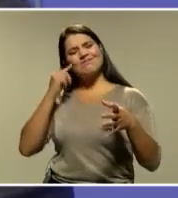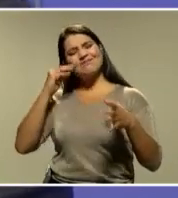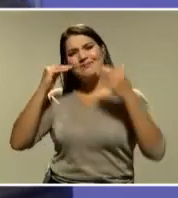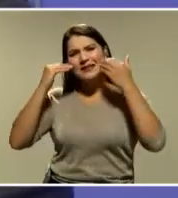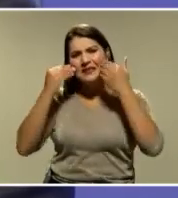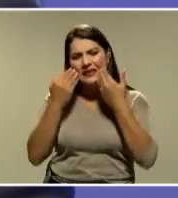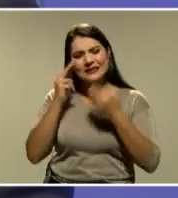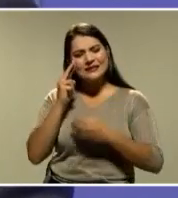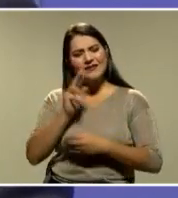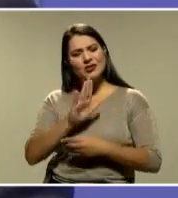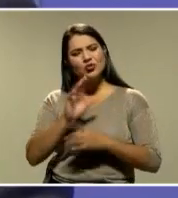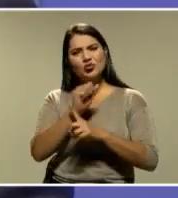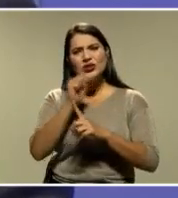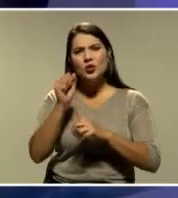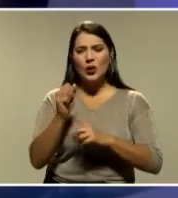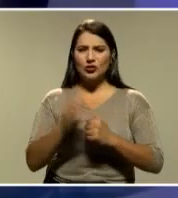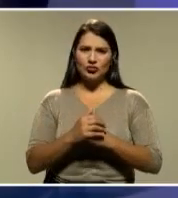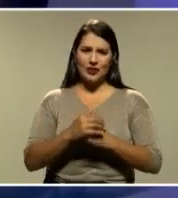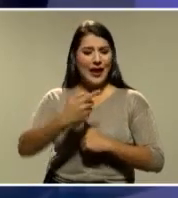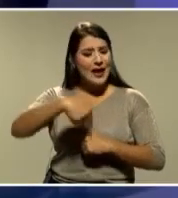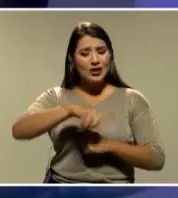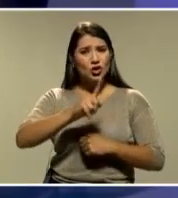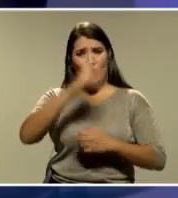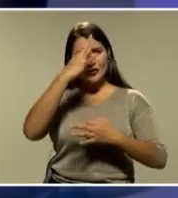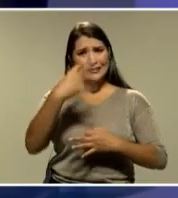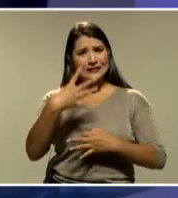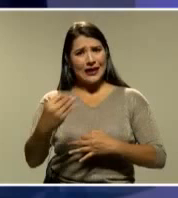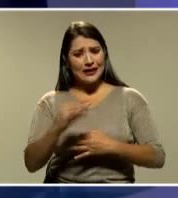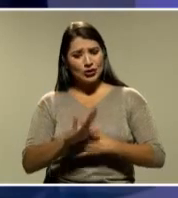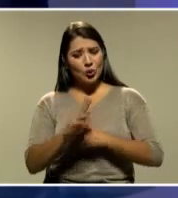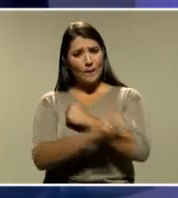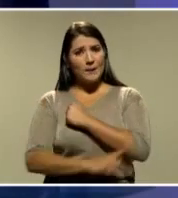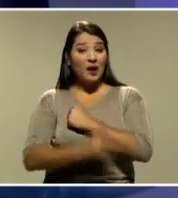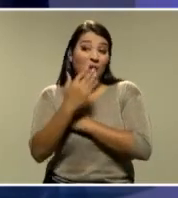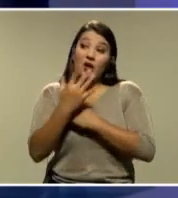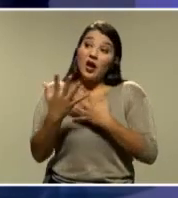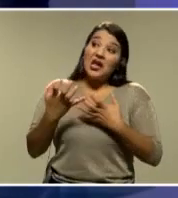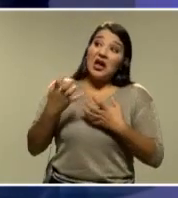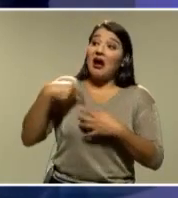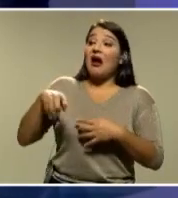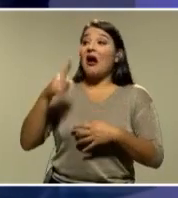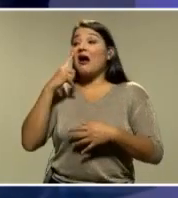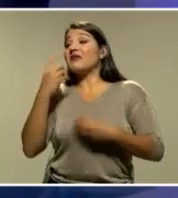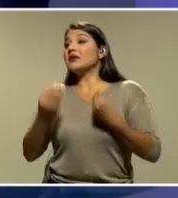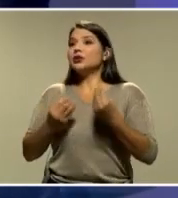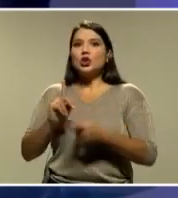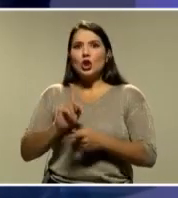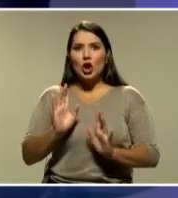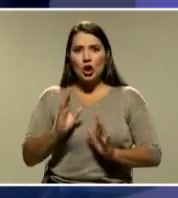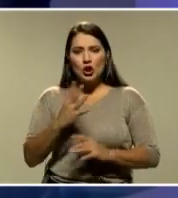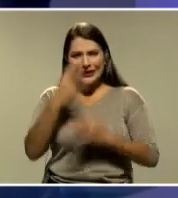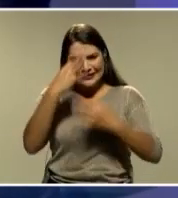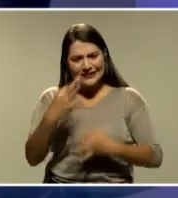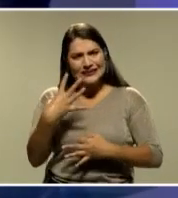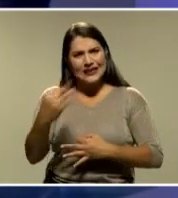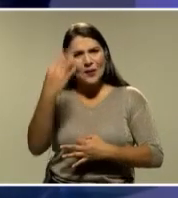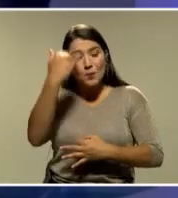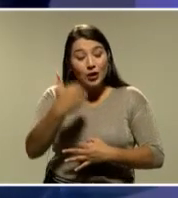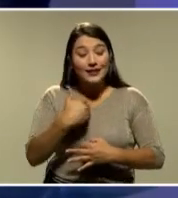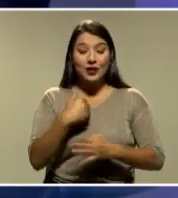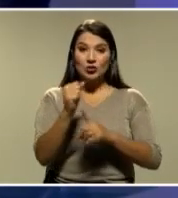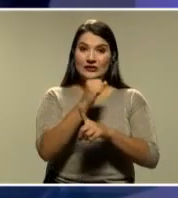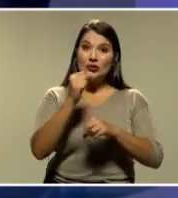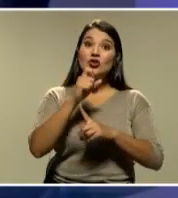de todas estas personas que no salen del país porque sí, sino que salen por una situación desesperante que tienen y saber que se van a enfrentar a